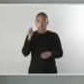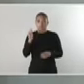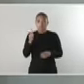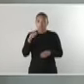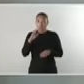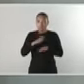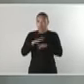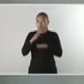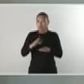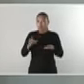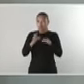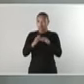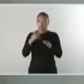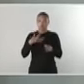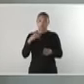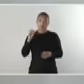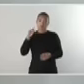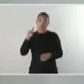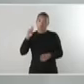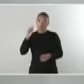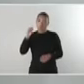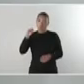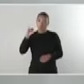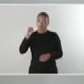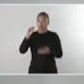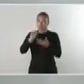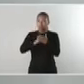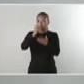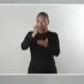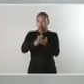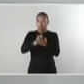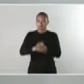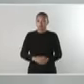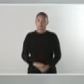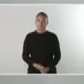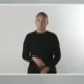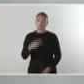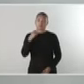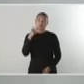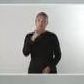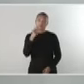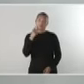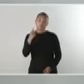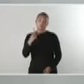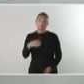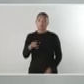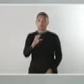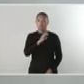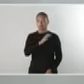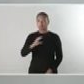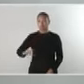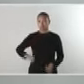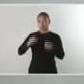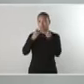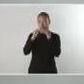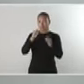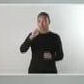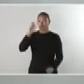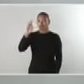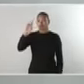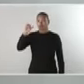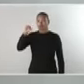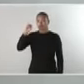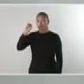todo por mi compromiso por Tamaulipas tiene el uso de la palabra el candidato independiente José Francisco Chavira Martínez